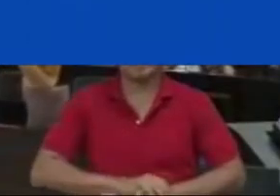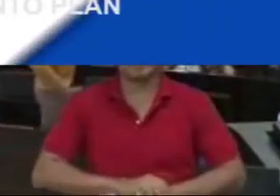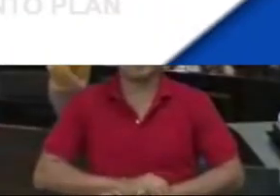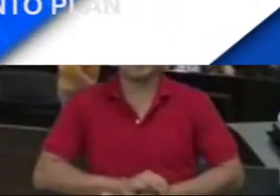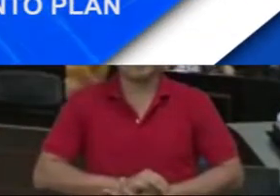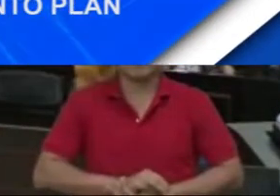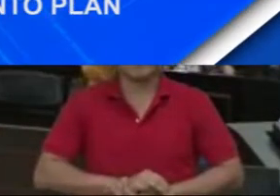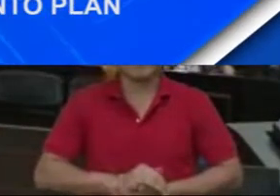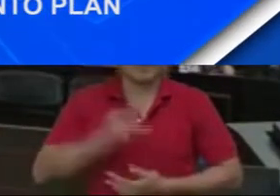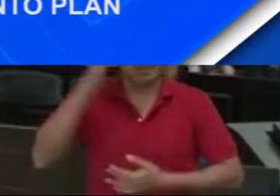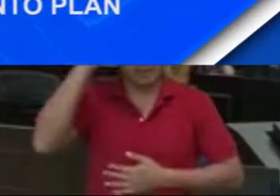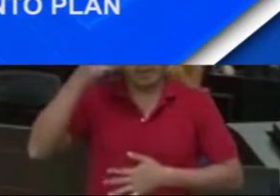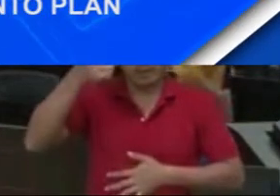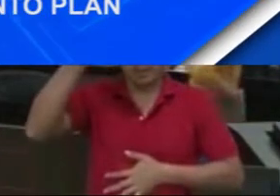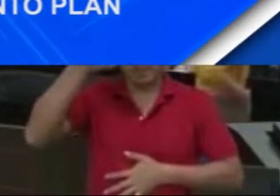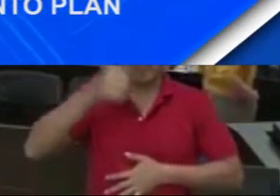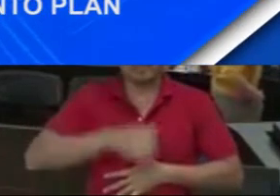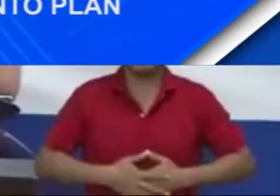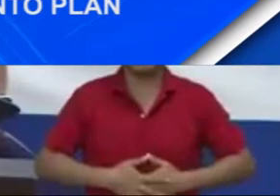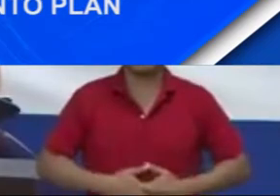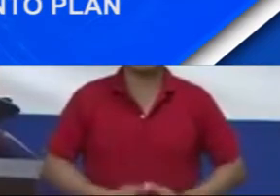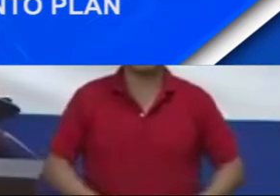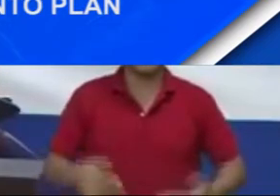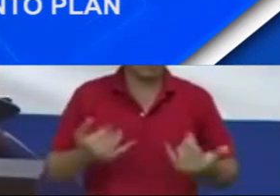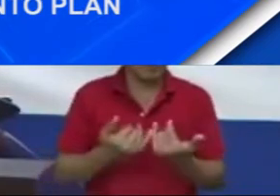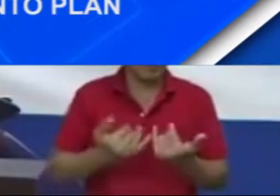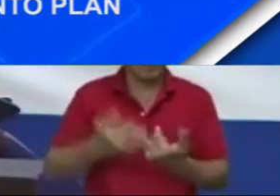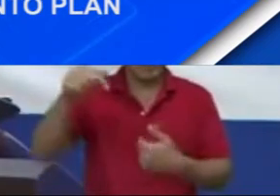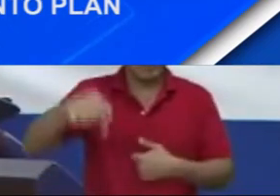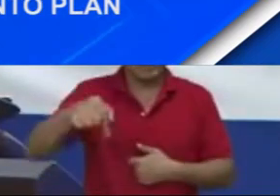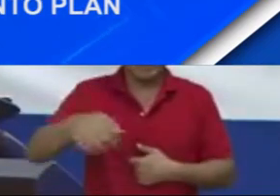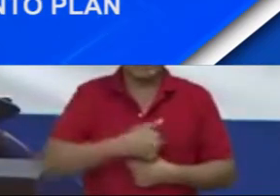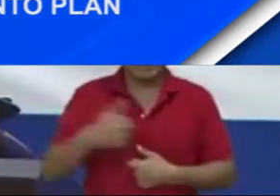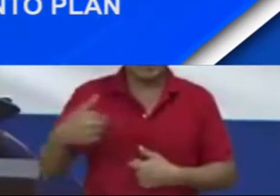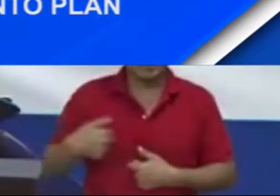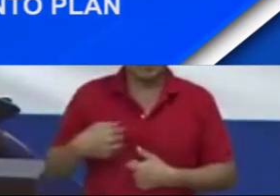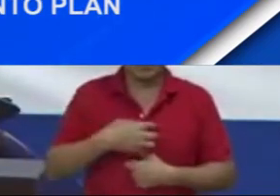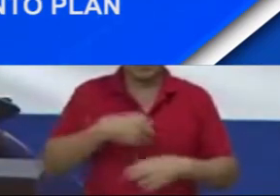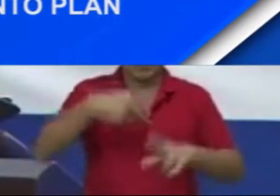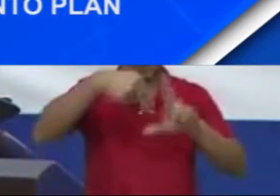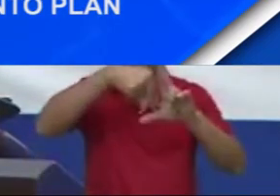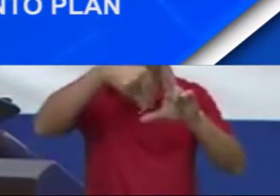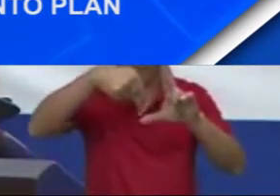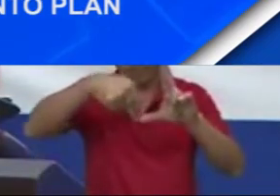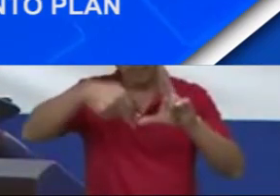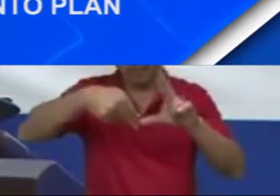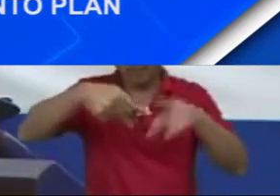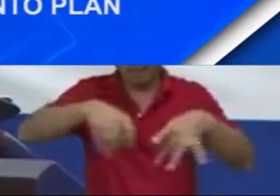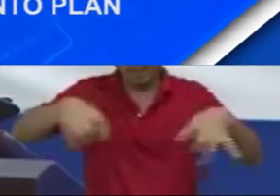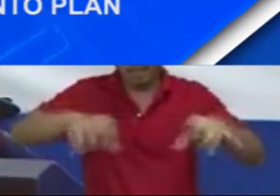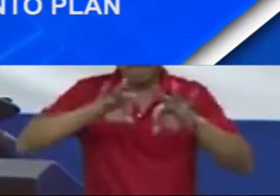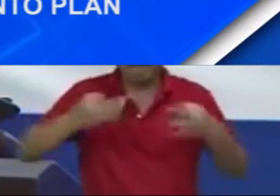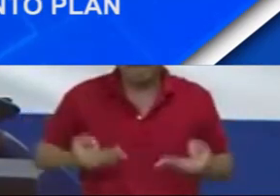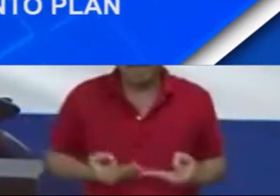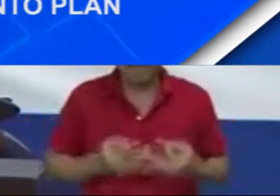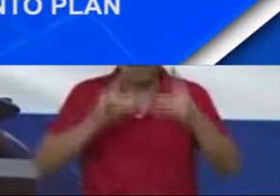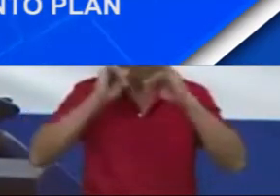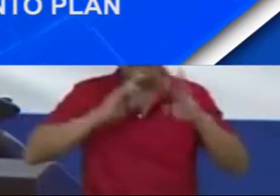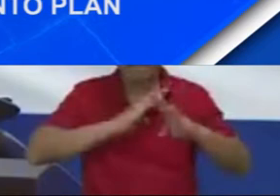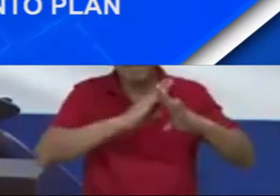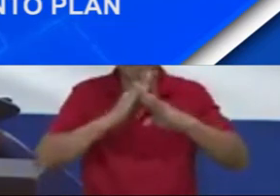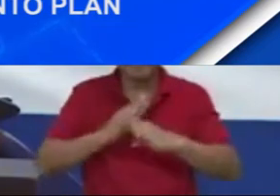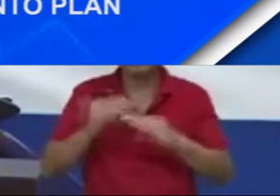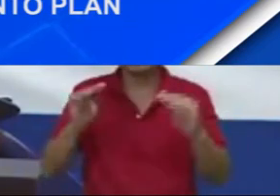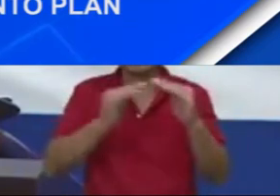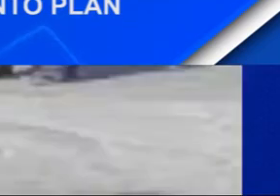La Policía Nacional, en representación del comisionado general Jaime Vanegas Vega, inspector de dicha institución,